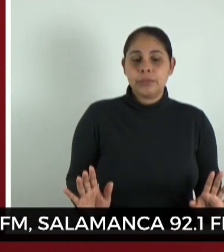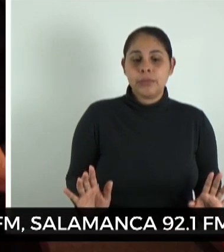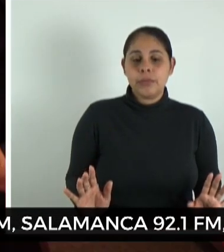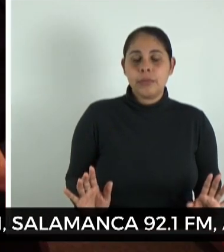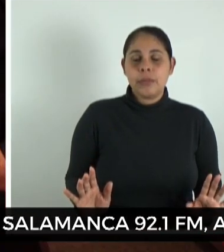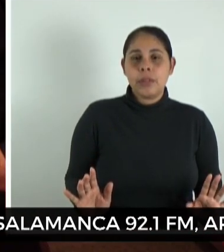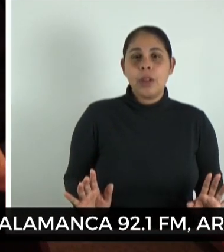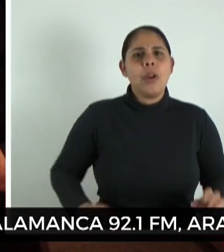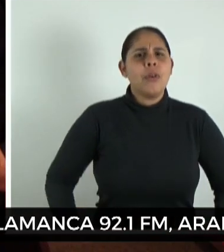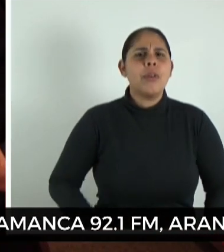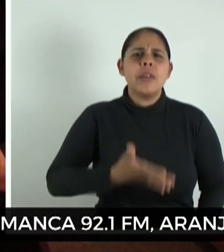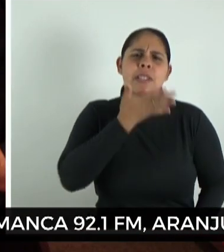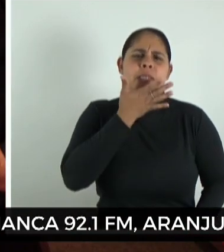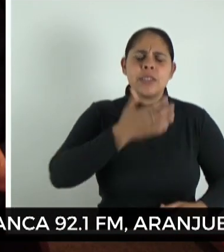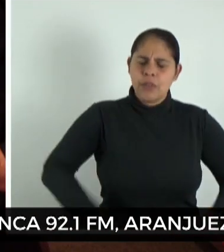en griego es para fuerza.